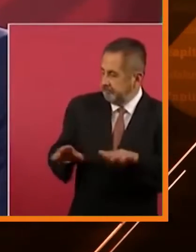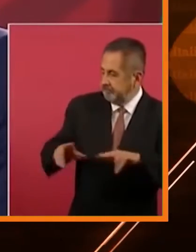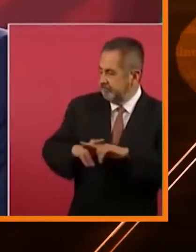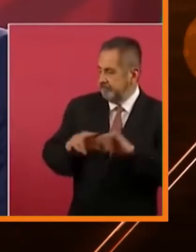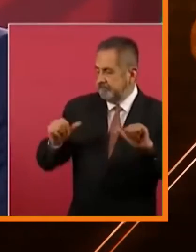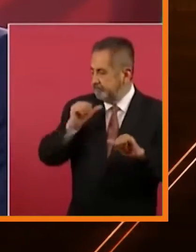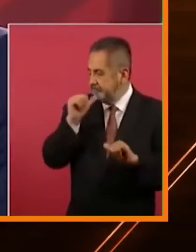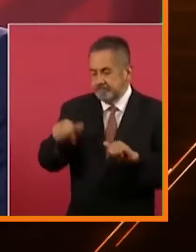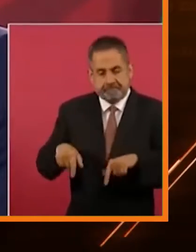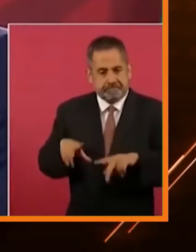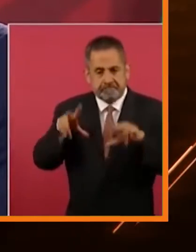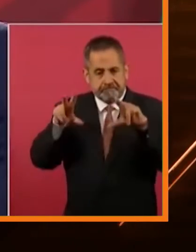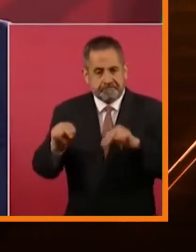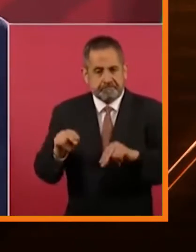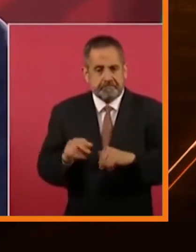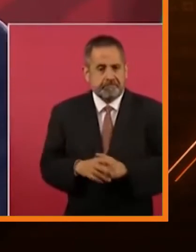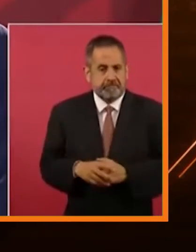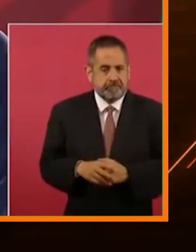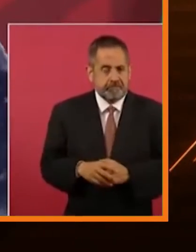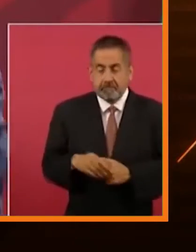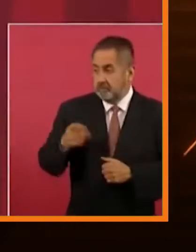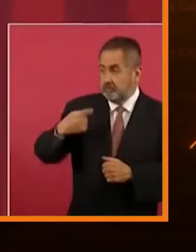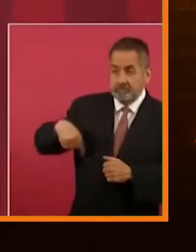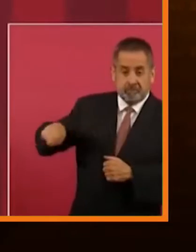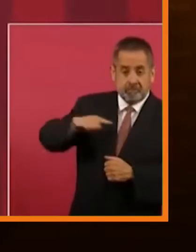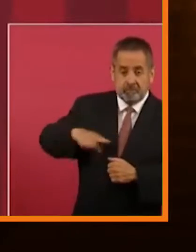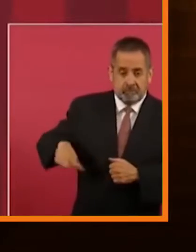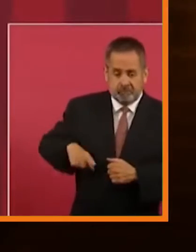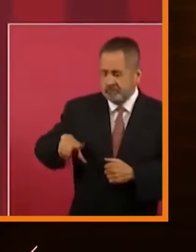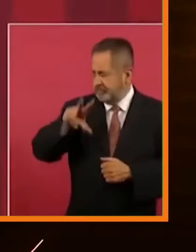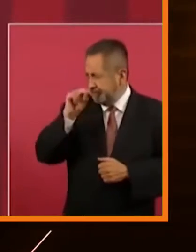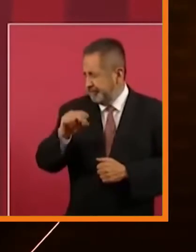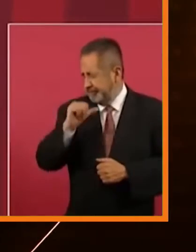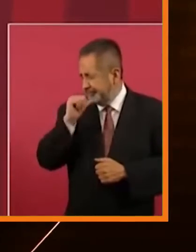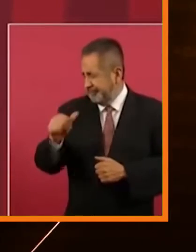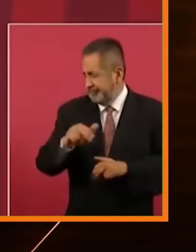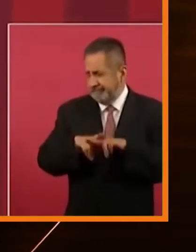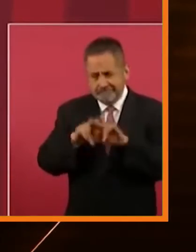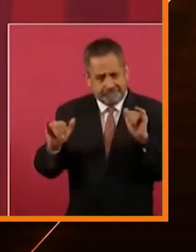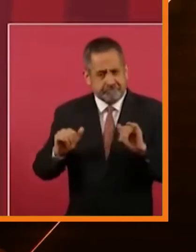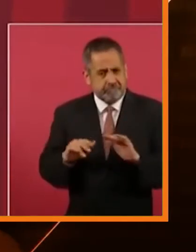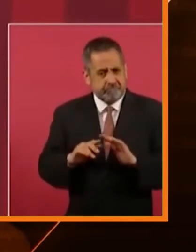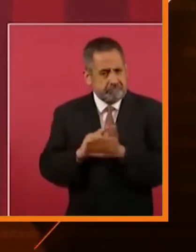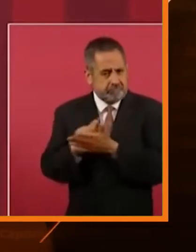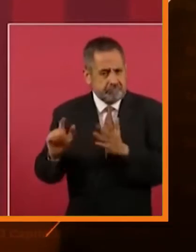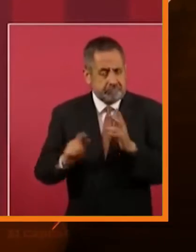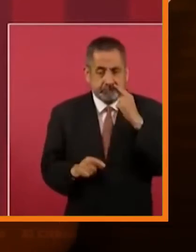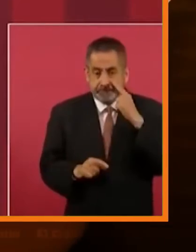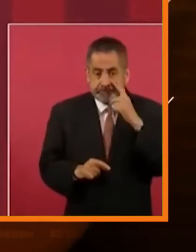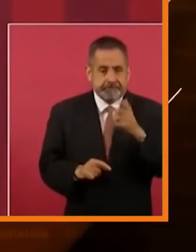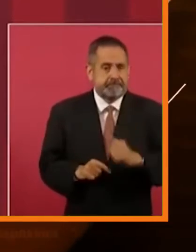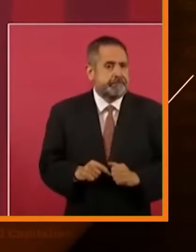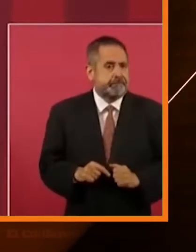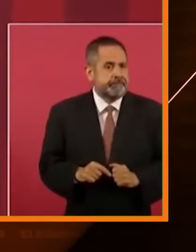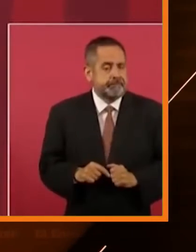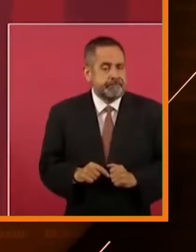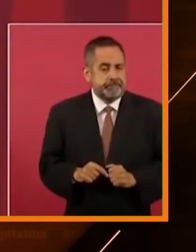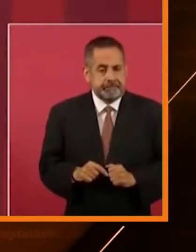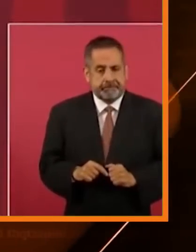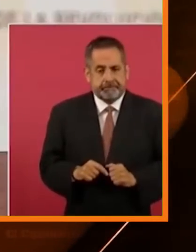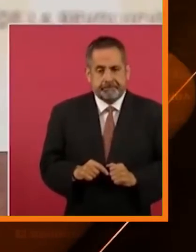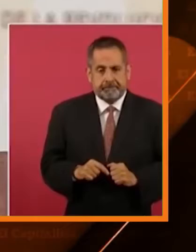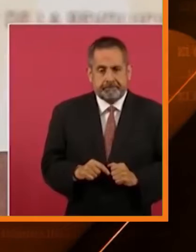que las autoridades ya buscan al grupo delictivo que asesinó a por lo menos seis policías en el estado de nuevo léon en la frontera con texas eeuu